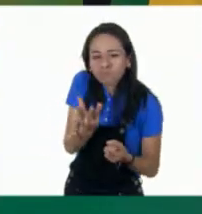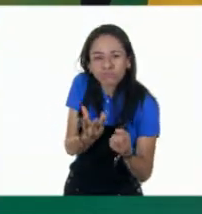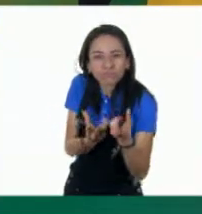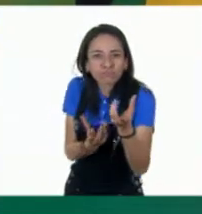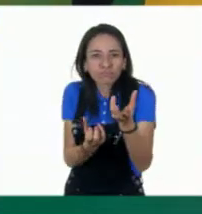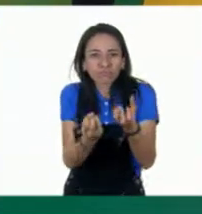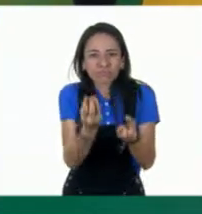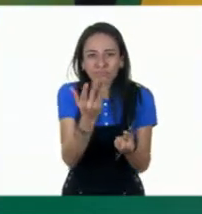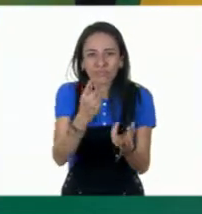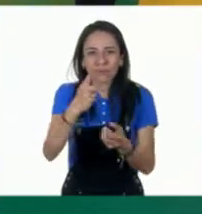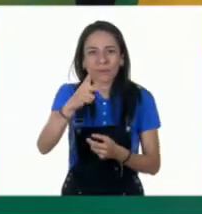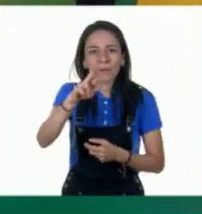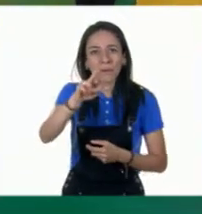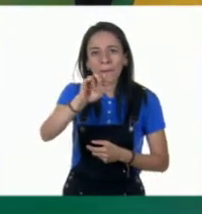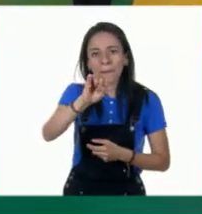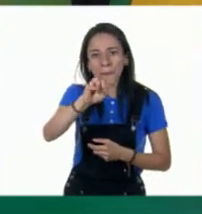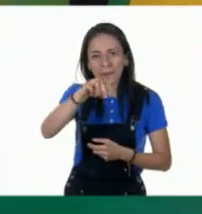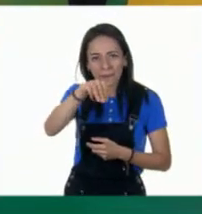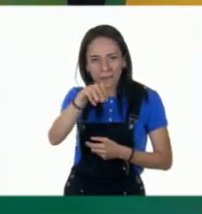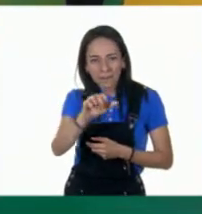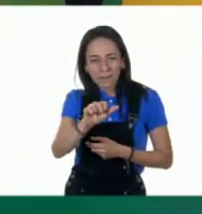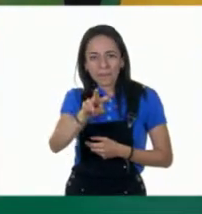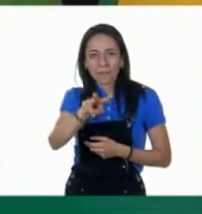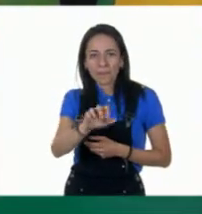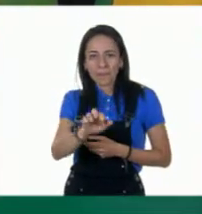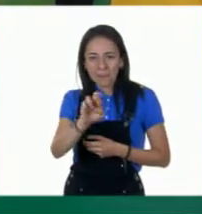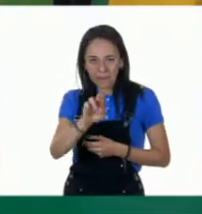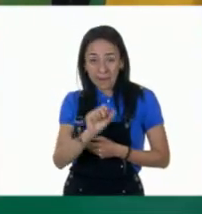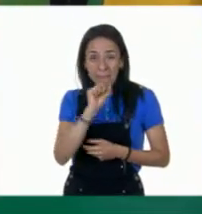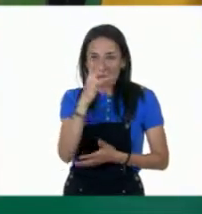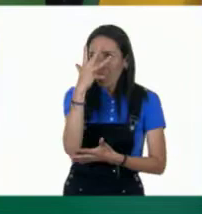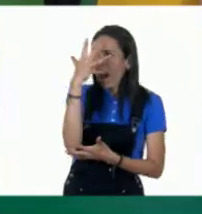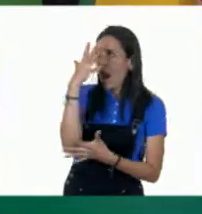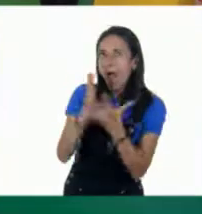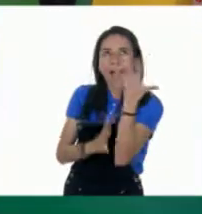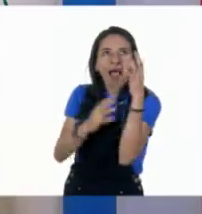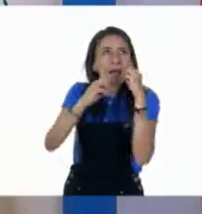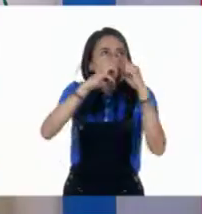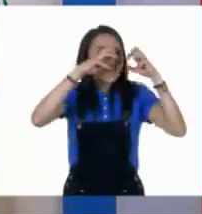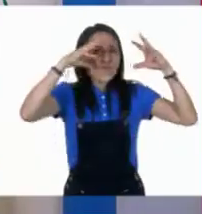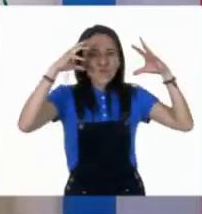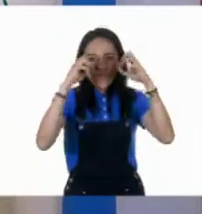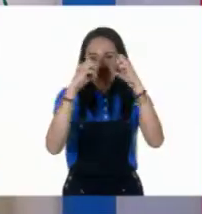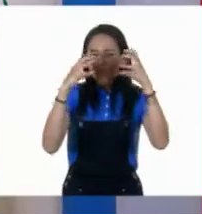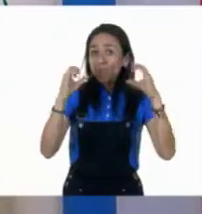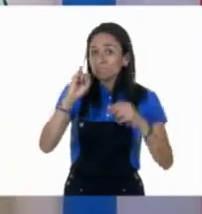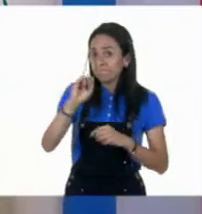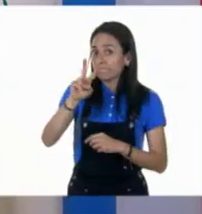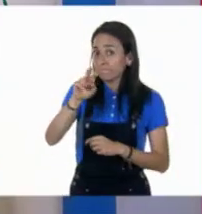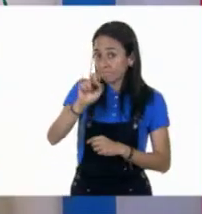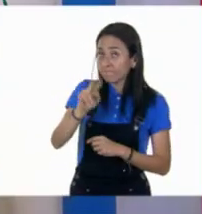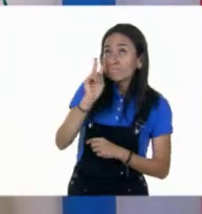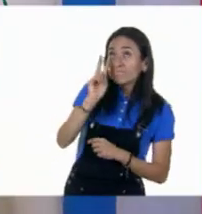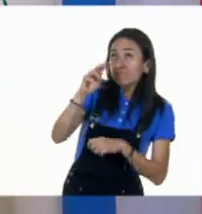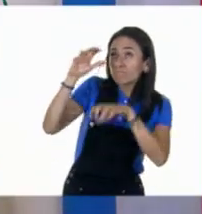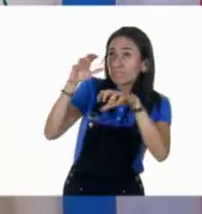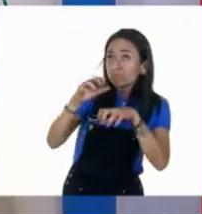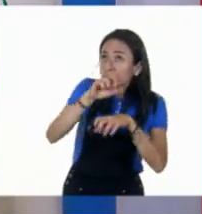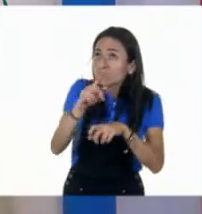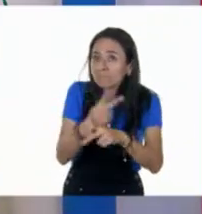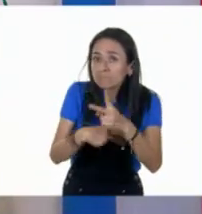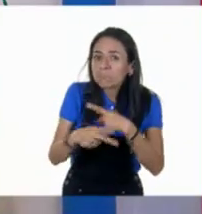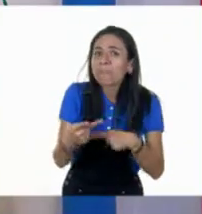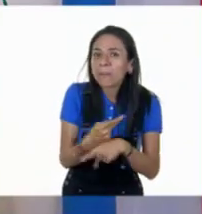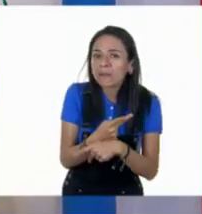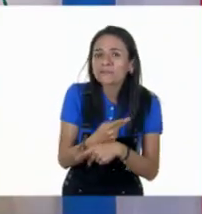capullos, cuando los árboles están más verdes que otros días. Iván, muchísimas gracias por observar lo que ocurre con la lluvia y también con el frío. Y